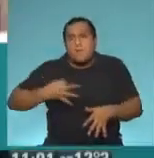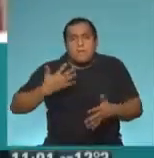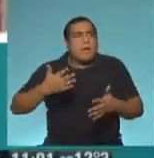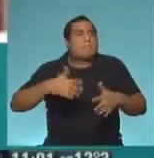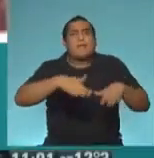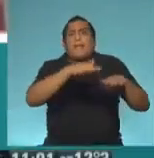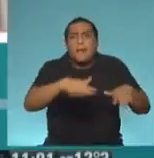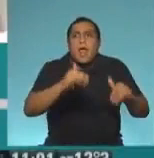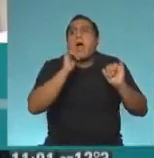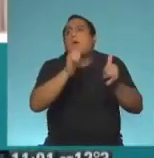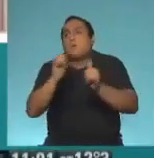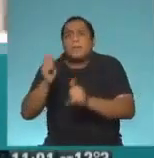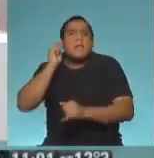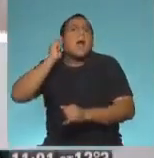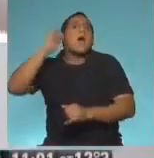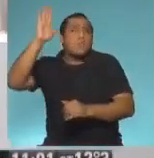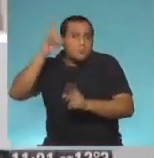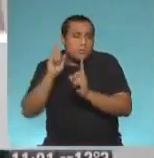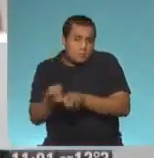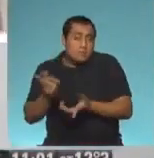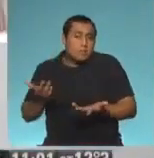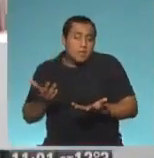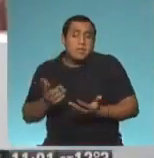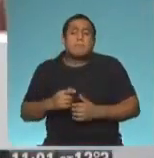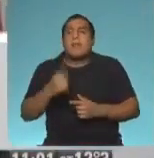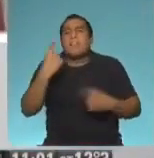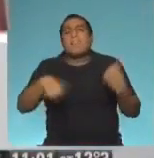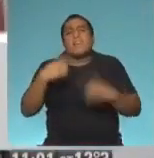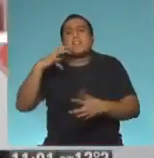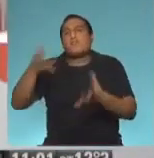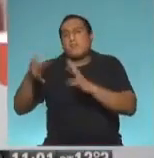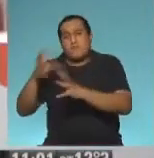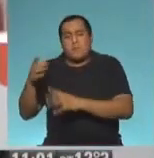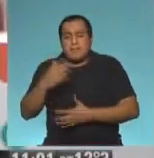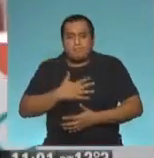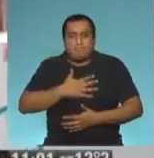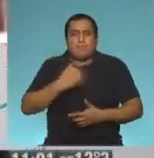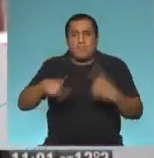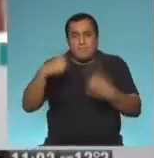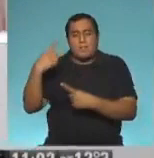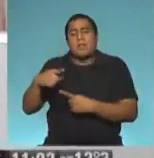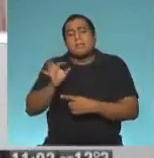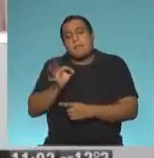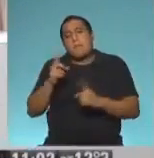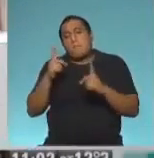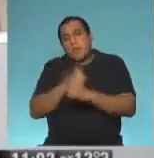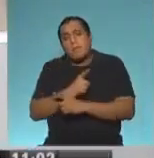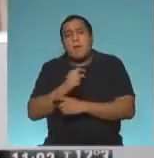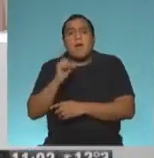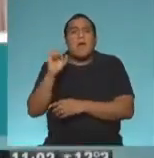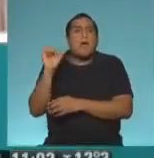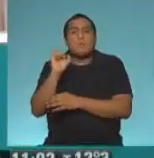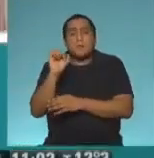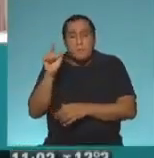niños, adolescentes, adultos, y sí, afecta de diferentes maneras. Nosotros sabemos que los problemas, la condición del